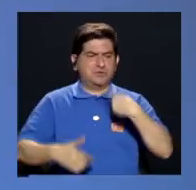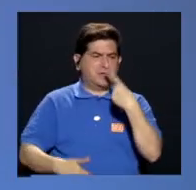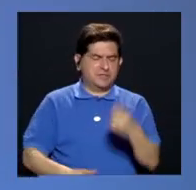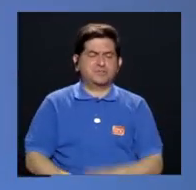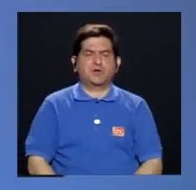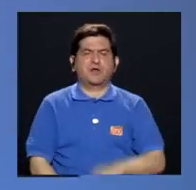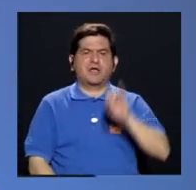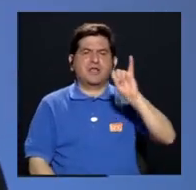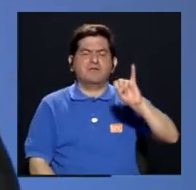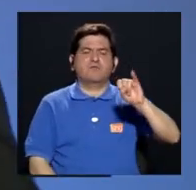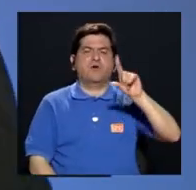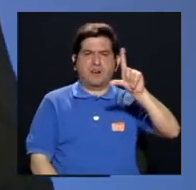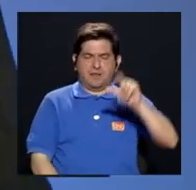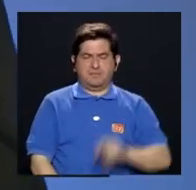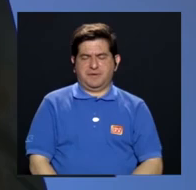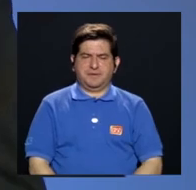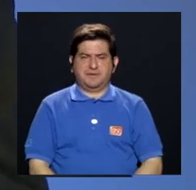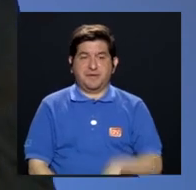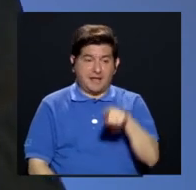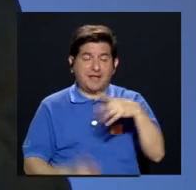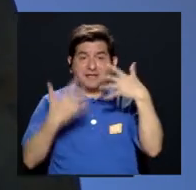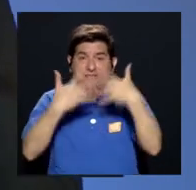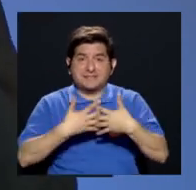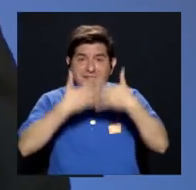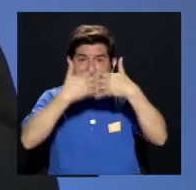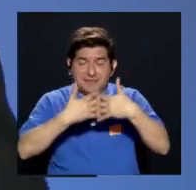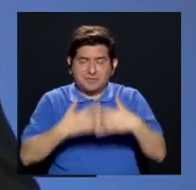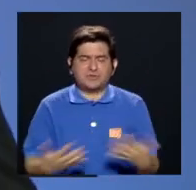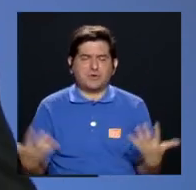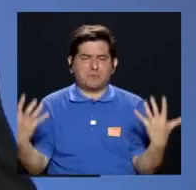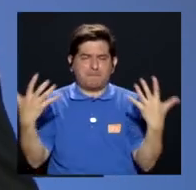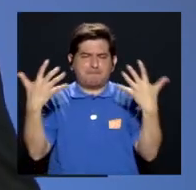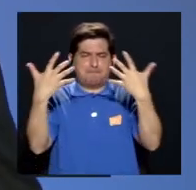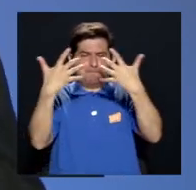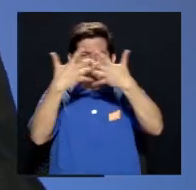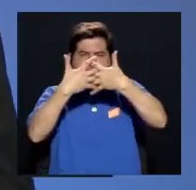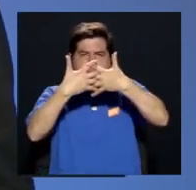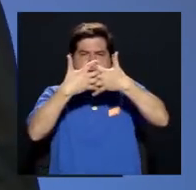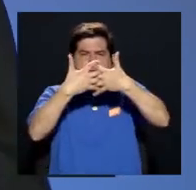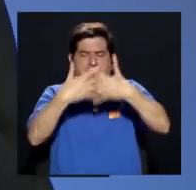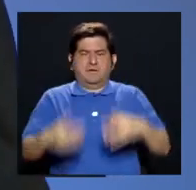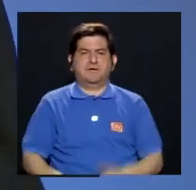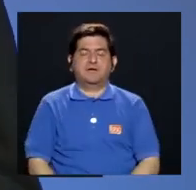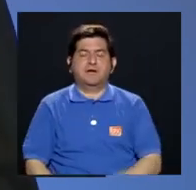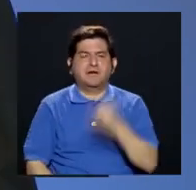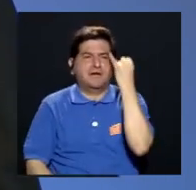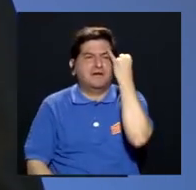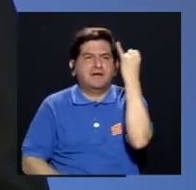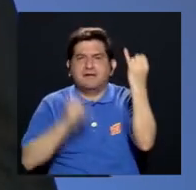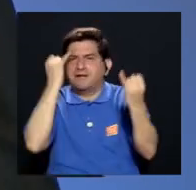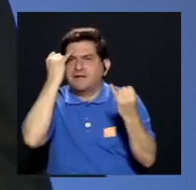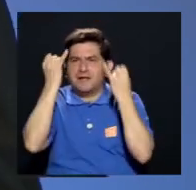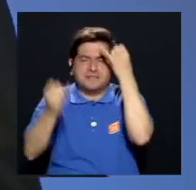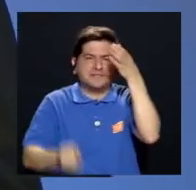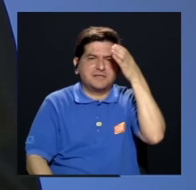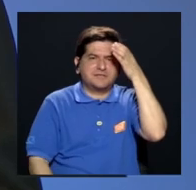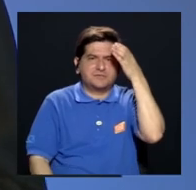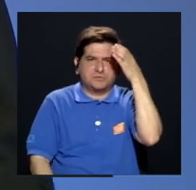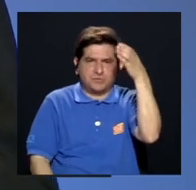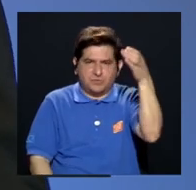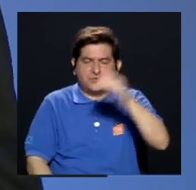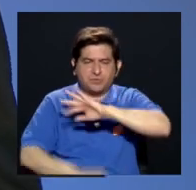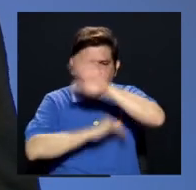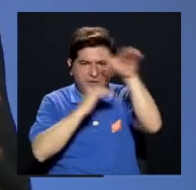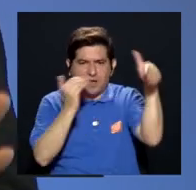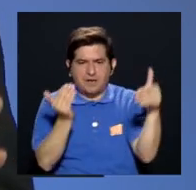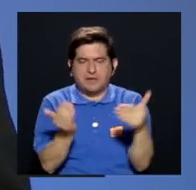Ivonne Lepe, ese motor que amalgama las iniciativas culturales